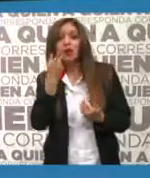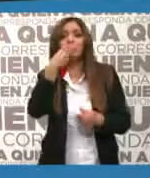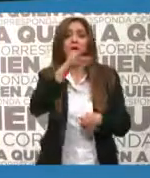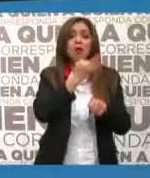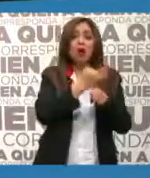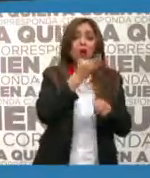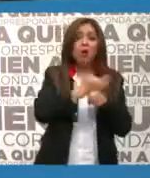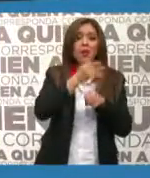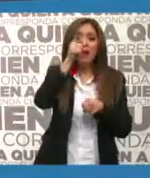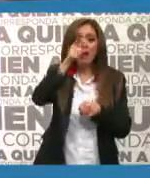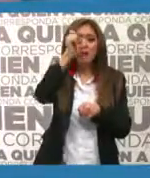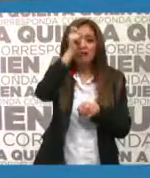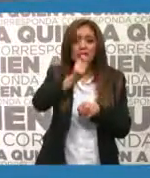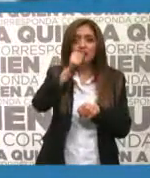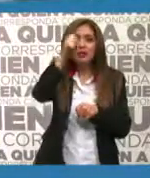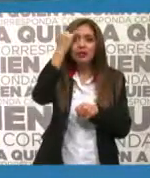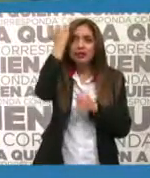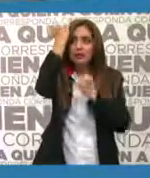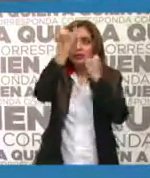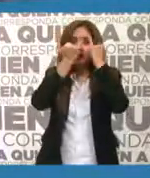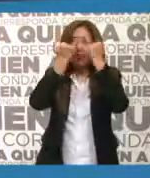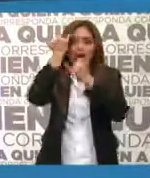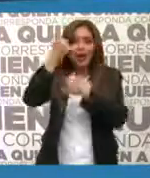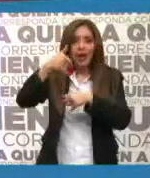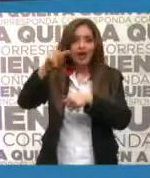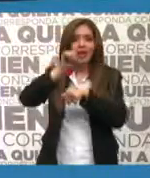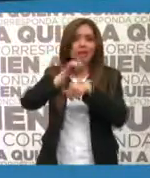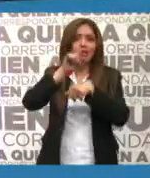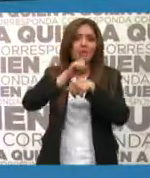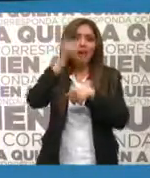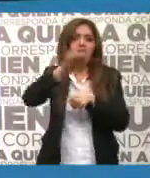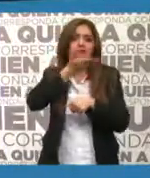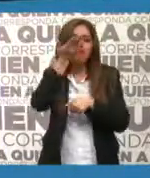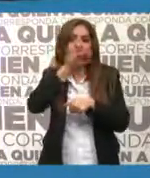dejaron la imaginación con la que han aprendido a jugar.